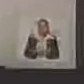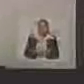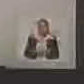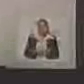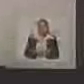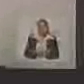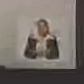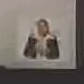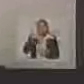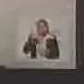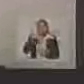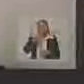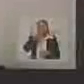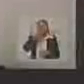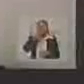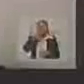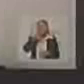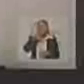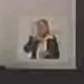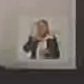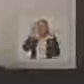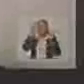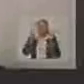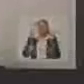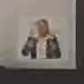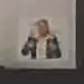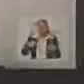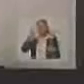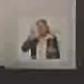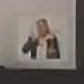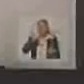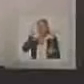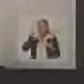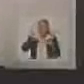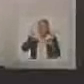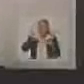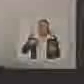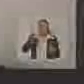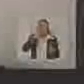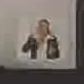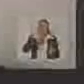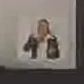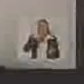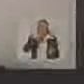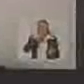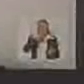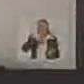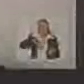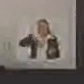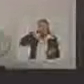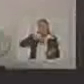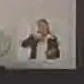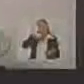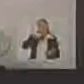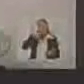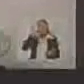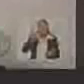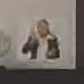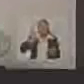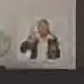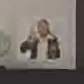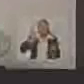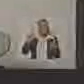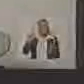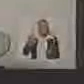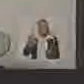materia de derechos humanos para que todas las personas, los niños, las niñas, los jóvenes, los adultos mayores, las